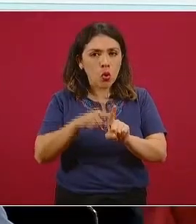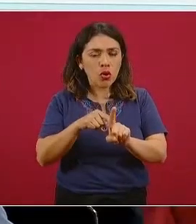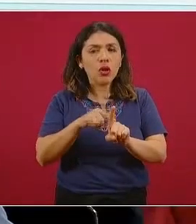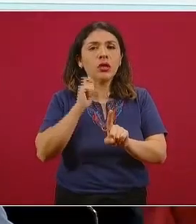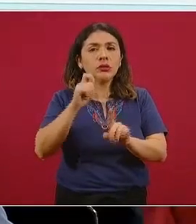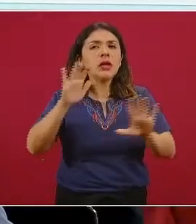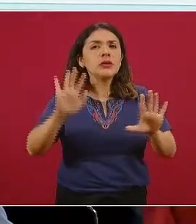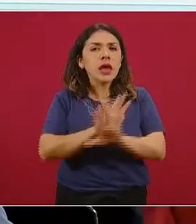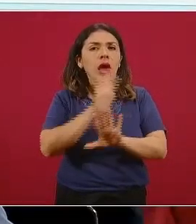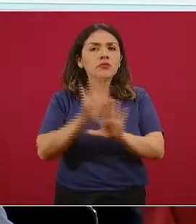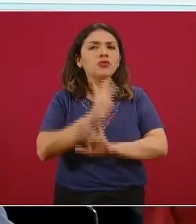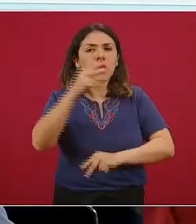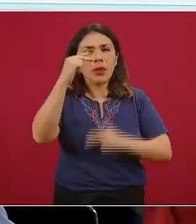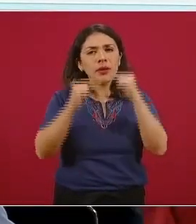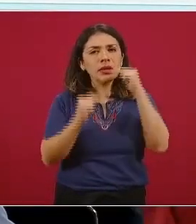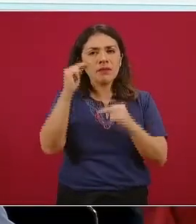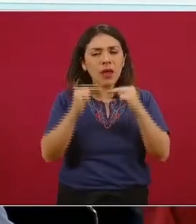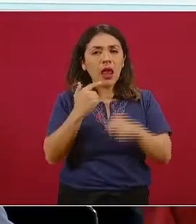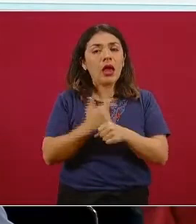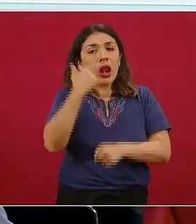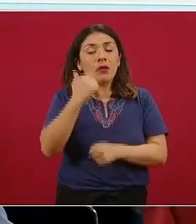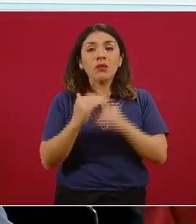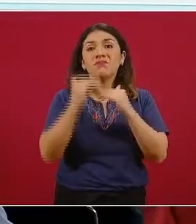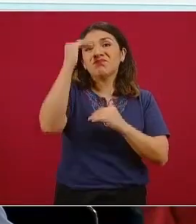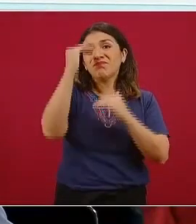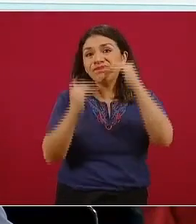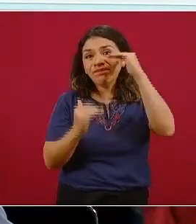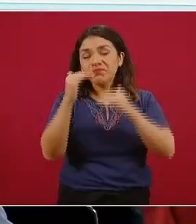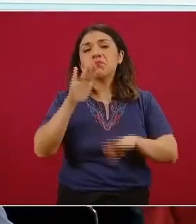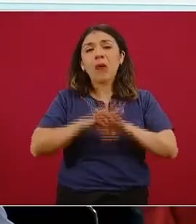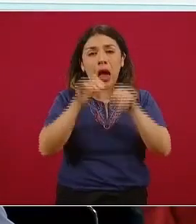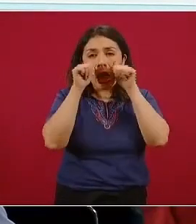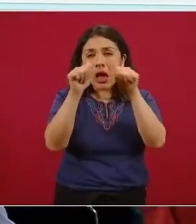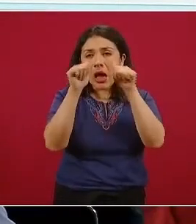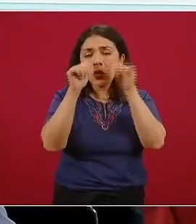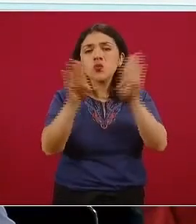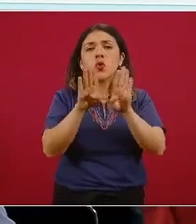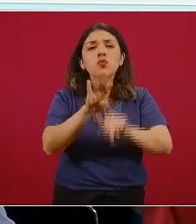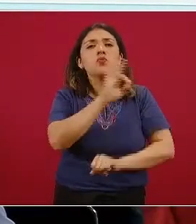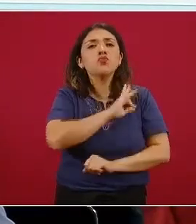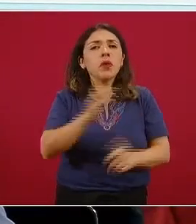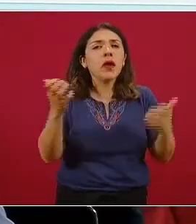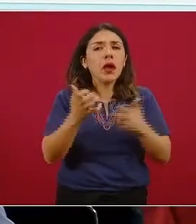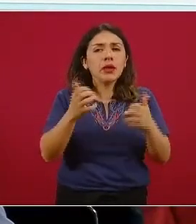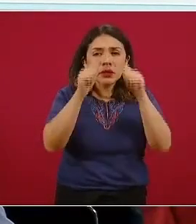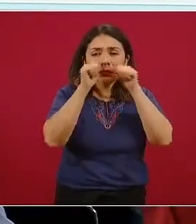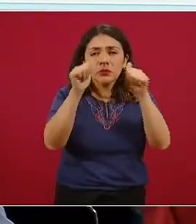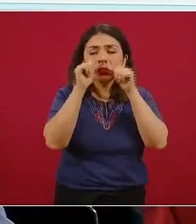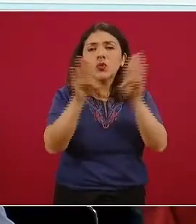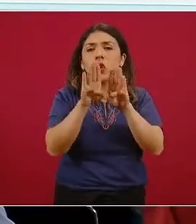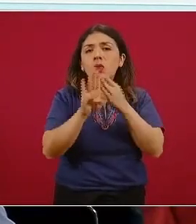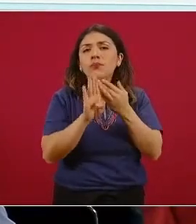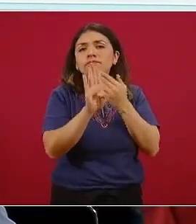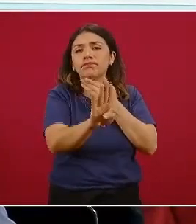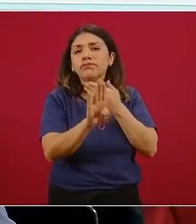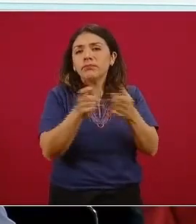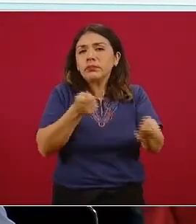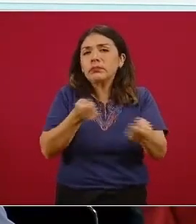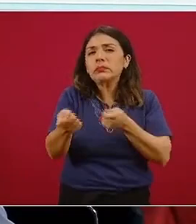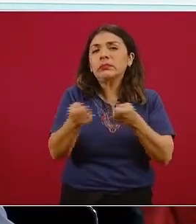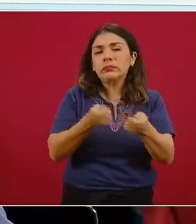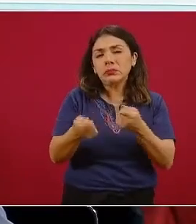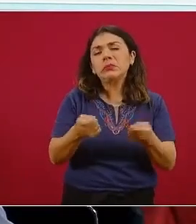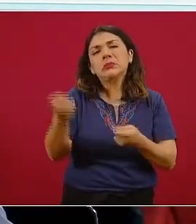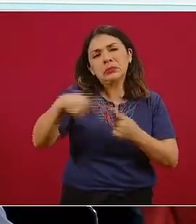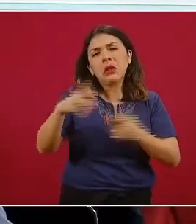han cambiado de niveles de riesgo, ya sea hacia abajo o hacia arriba, muy atentos para poder poner en práctica las acciones de prevención que de seguro van a